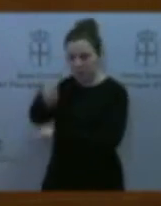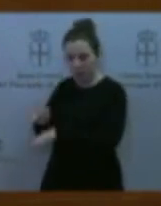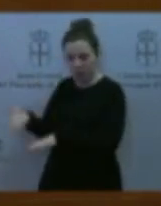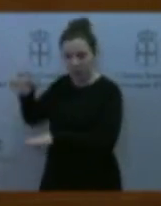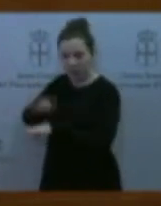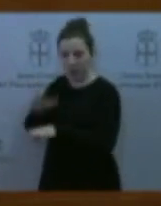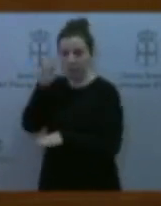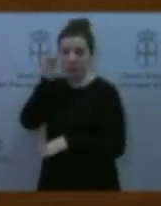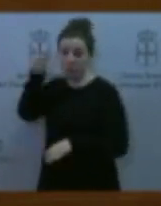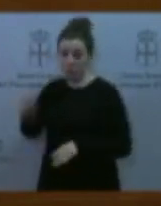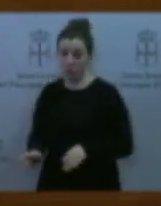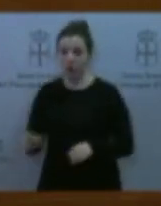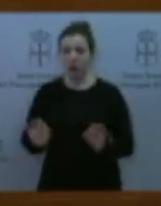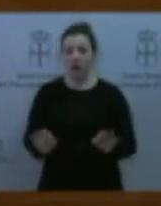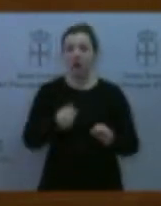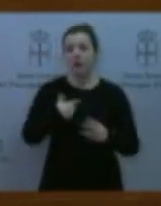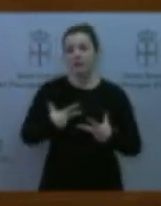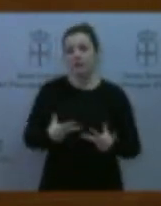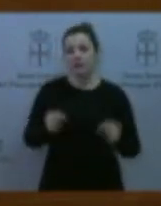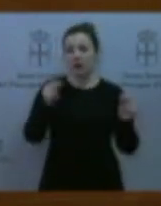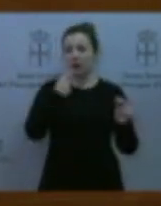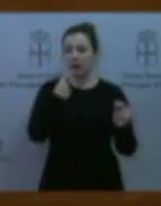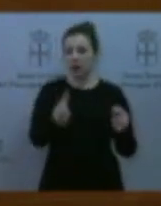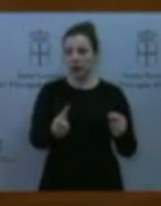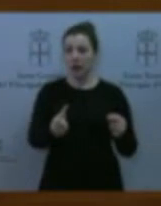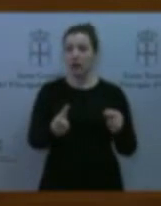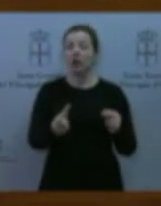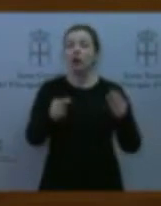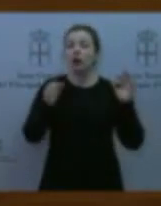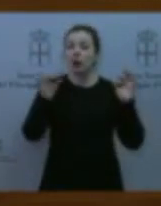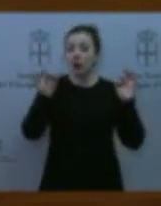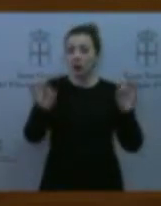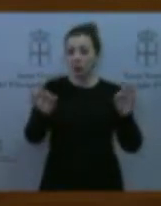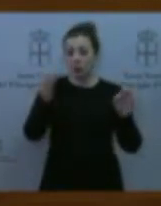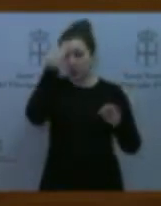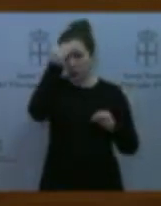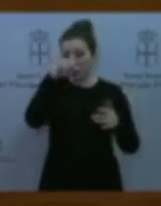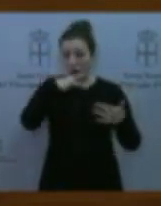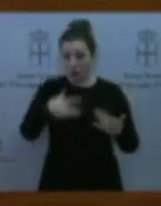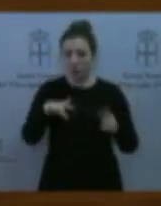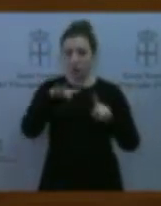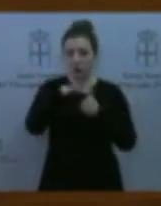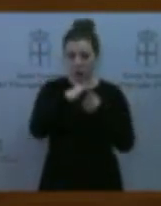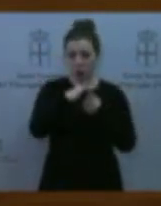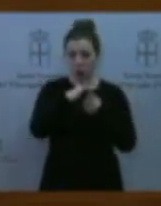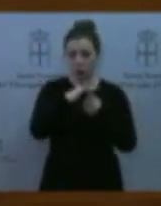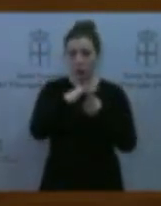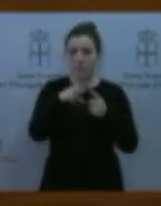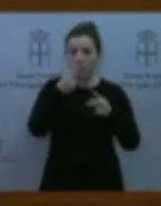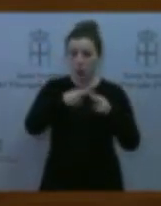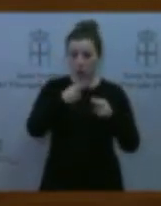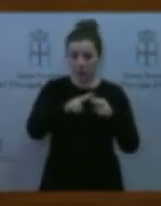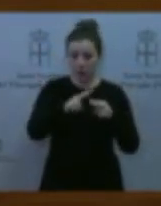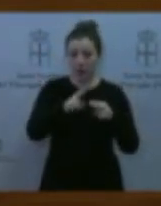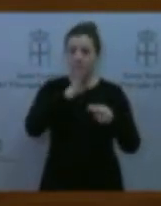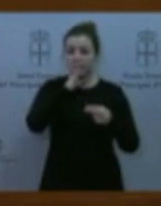Creo que más que nunca, y en el escenario político que nos encontramos, mientras que en algunas comunidades